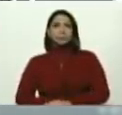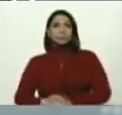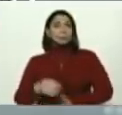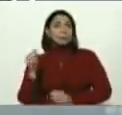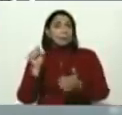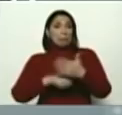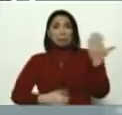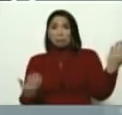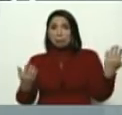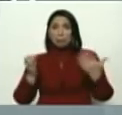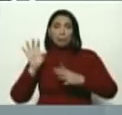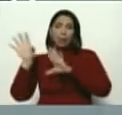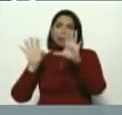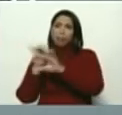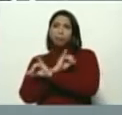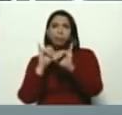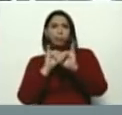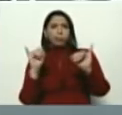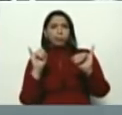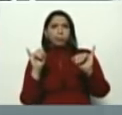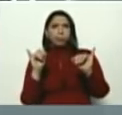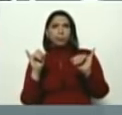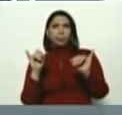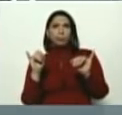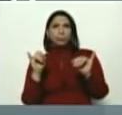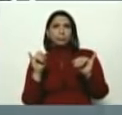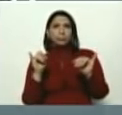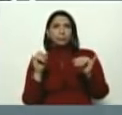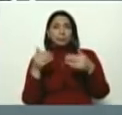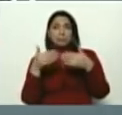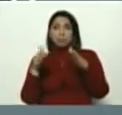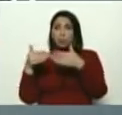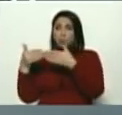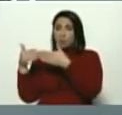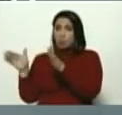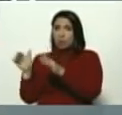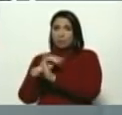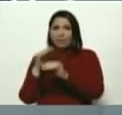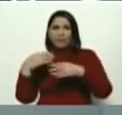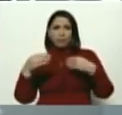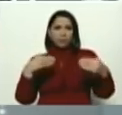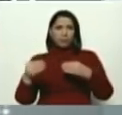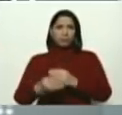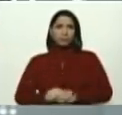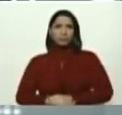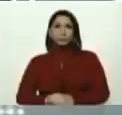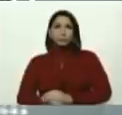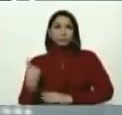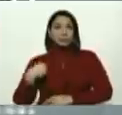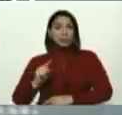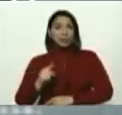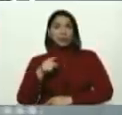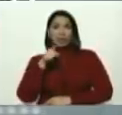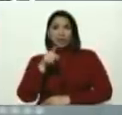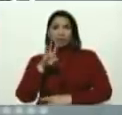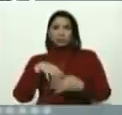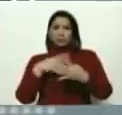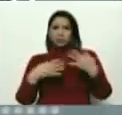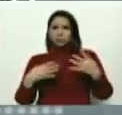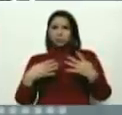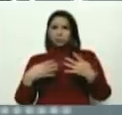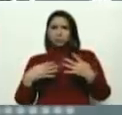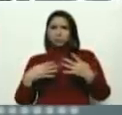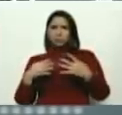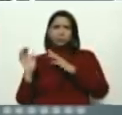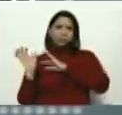siquiera los países que ya están abriendo puertas y están flexibilizando tienen estos esquemas de retorno de